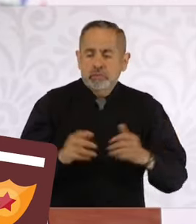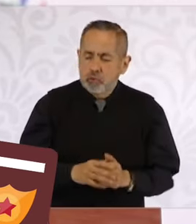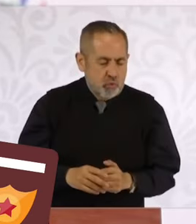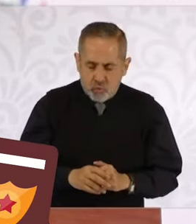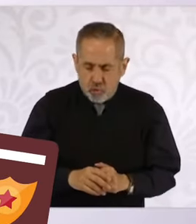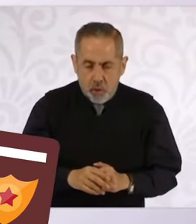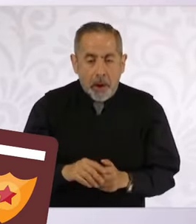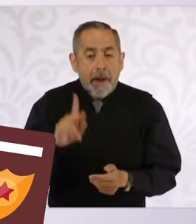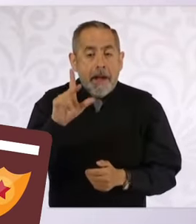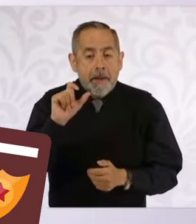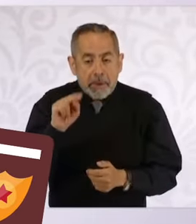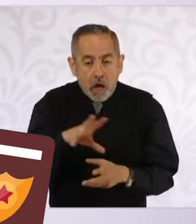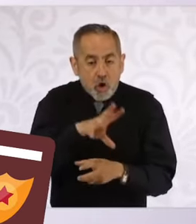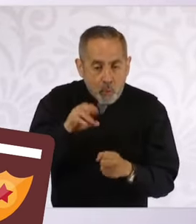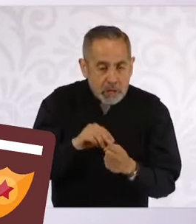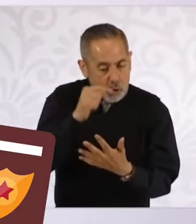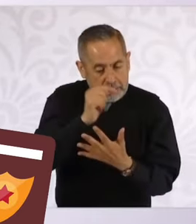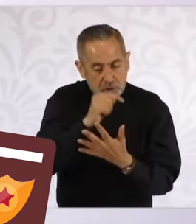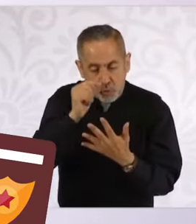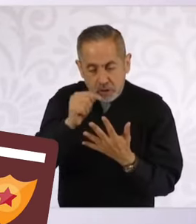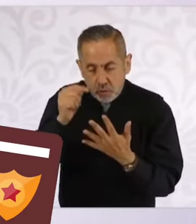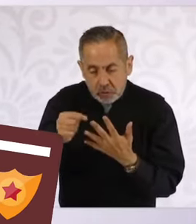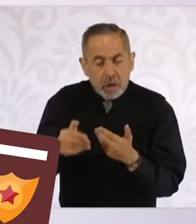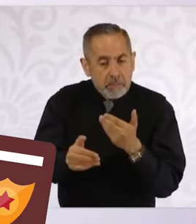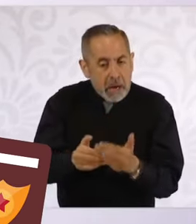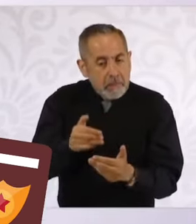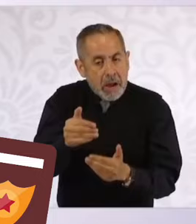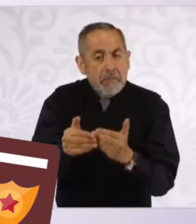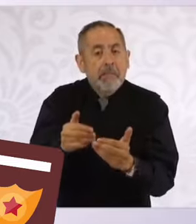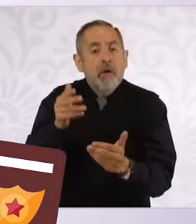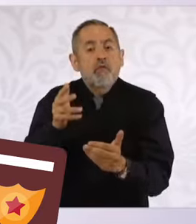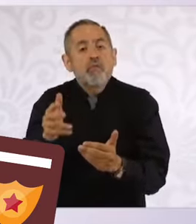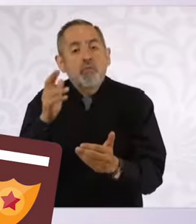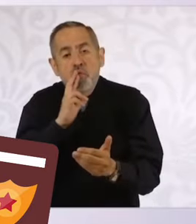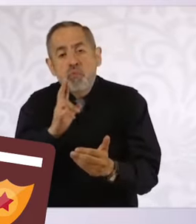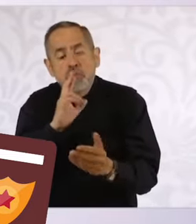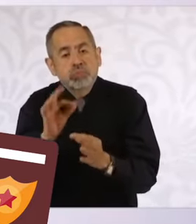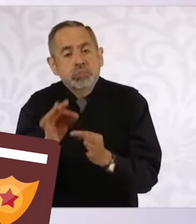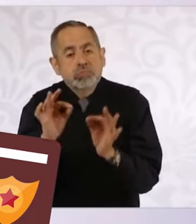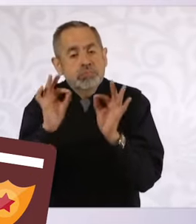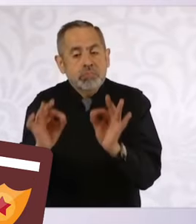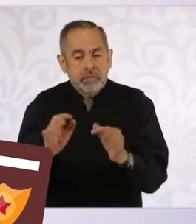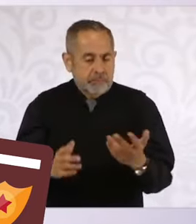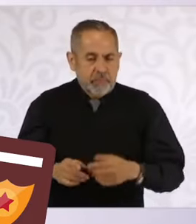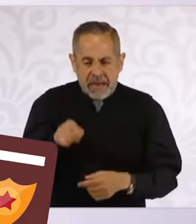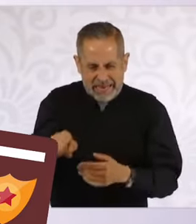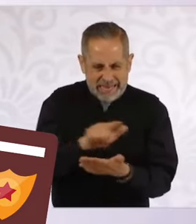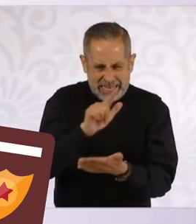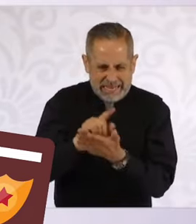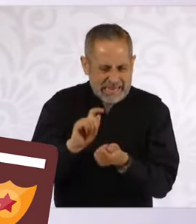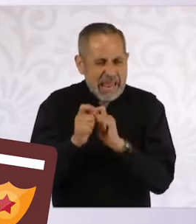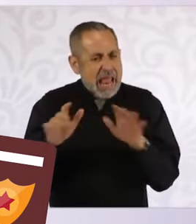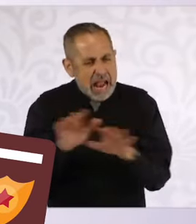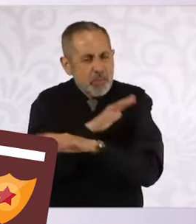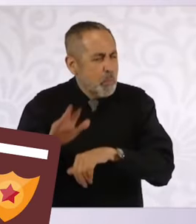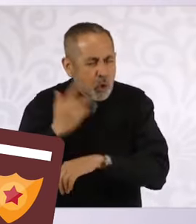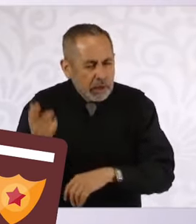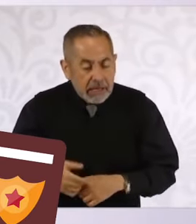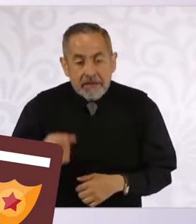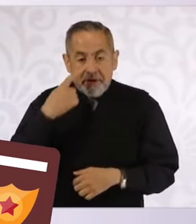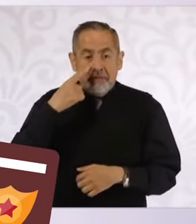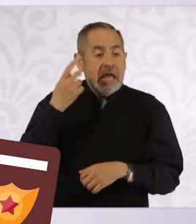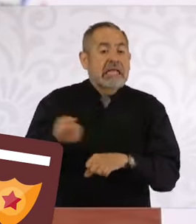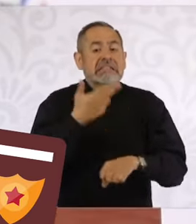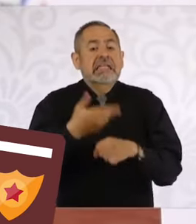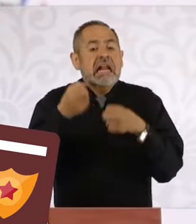es una estrategia integral que va dando resultados y va a dar resultados. ¿Por qué es este cambio? La Secretaría de